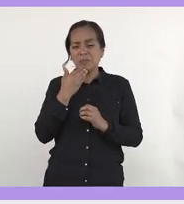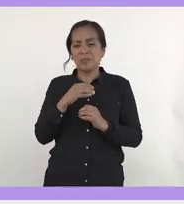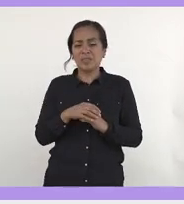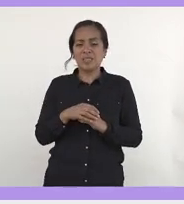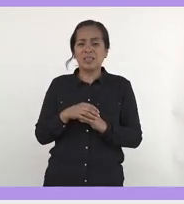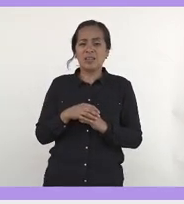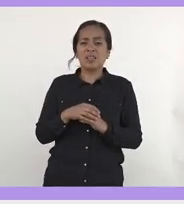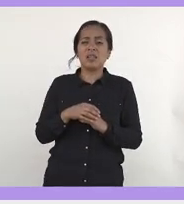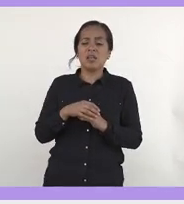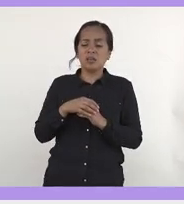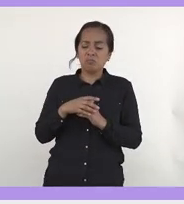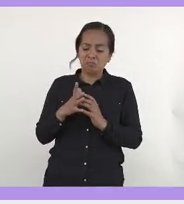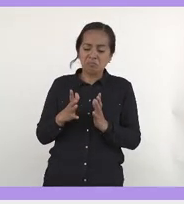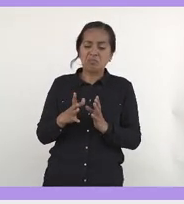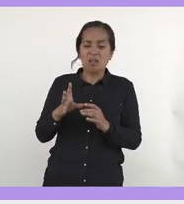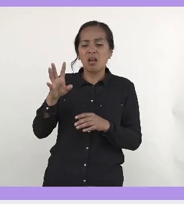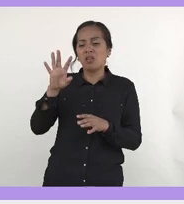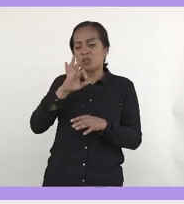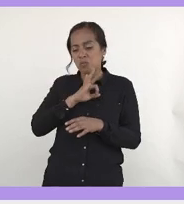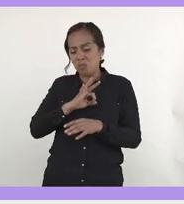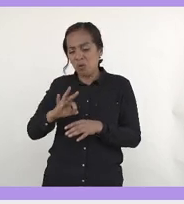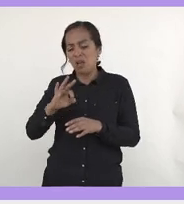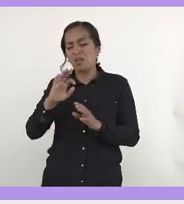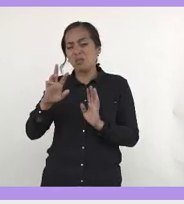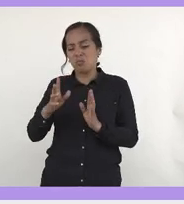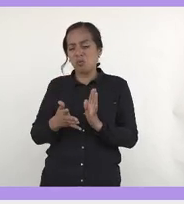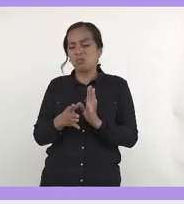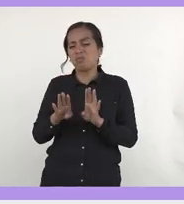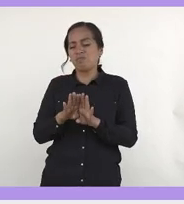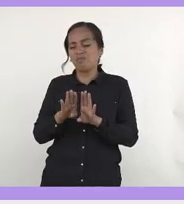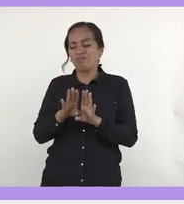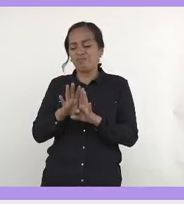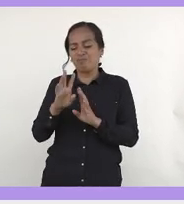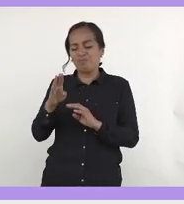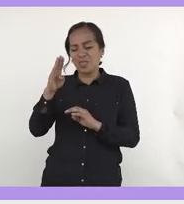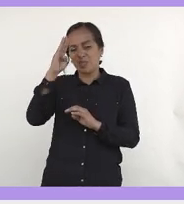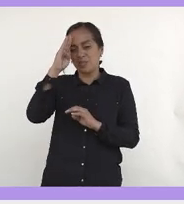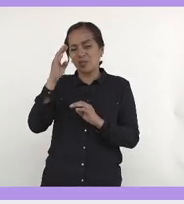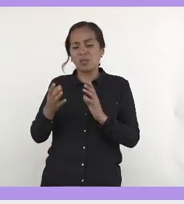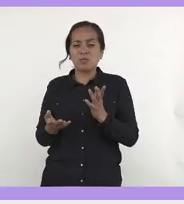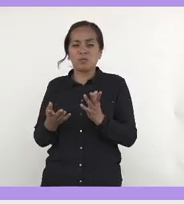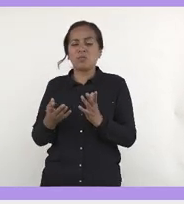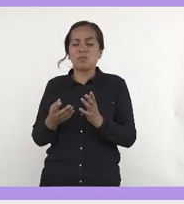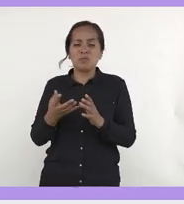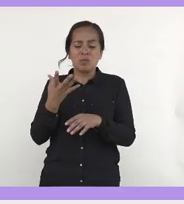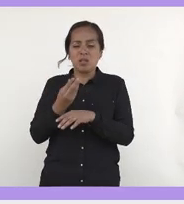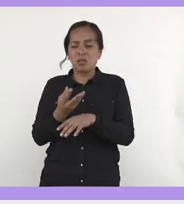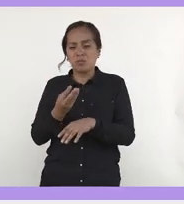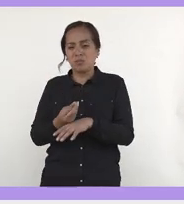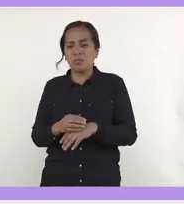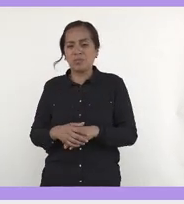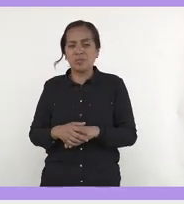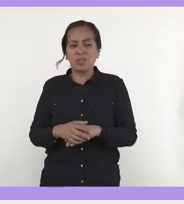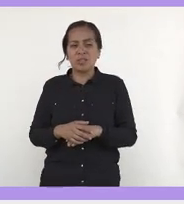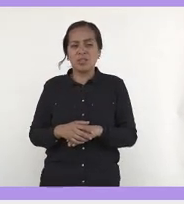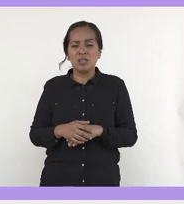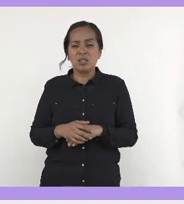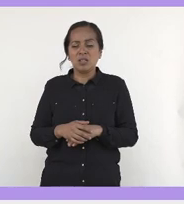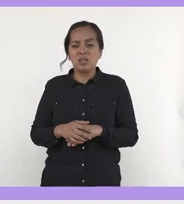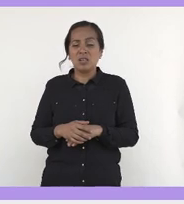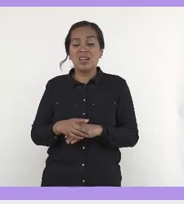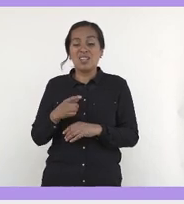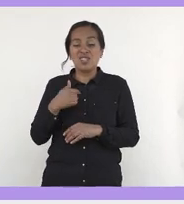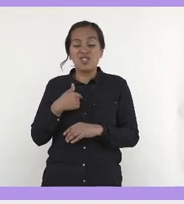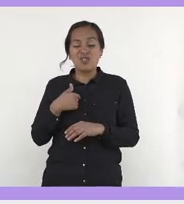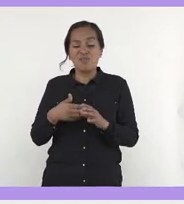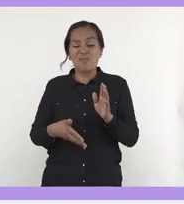de reeducarnos Pero bueno empecé ahí después la verdad que iba mucho me iba mucho a veces de pinta